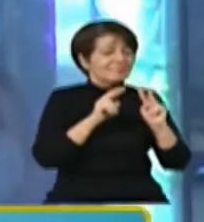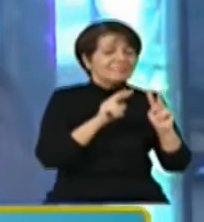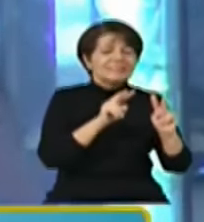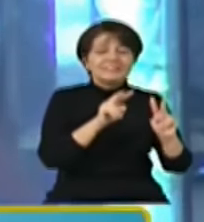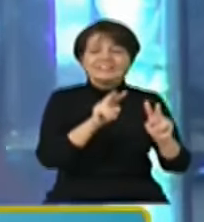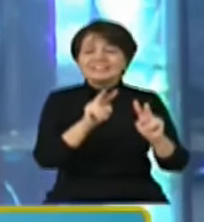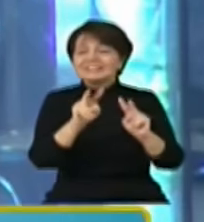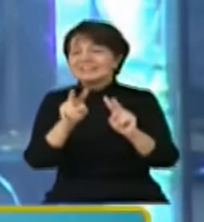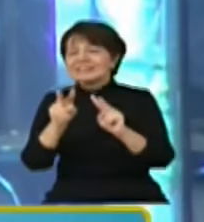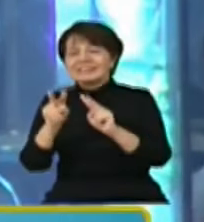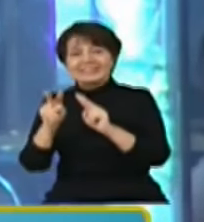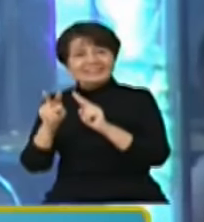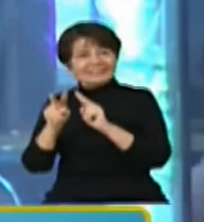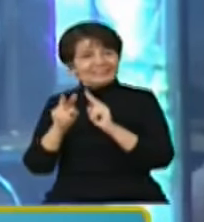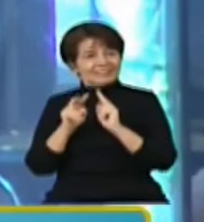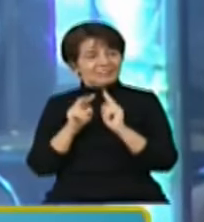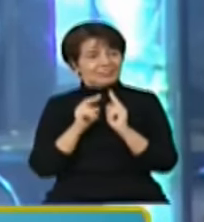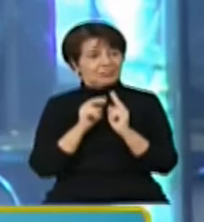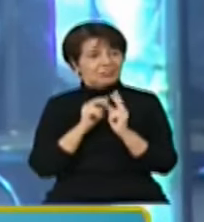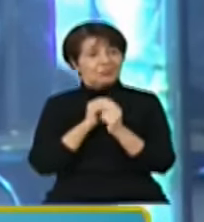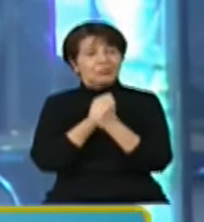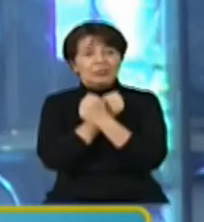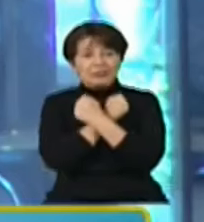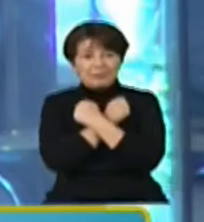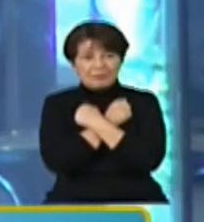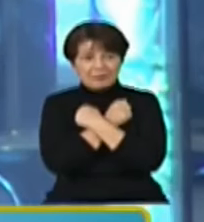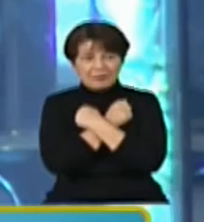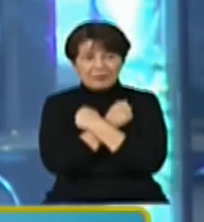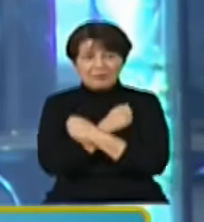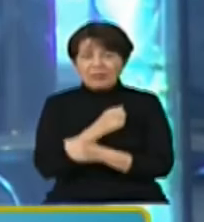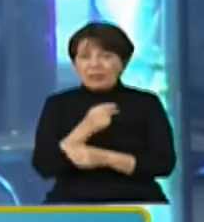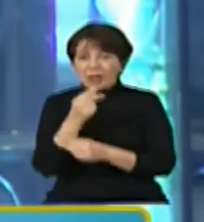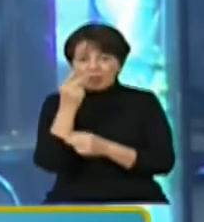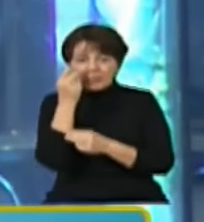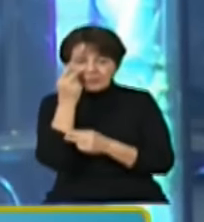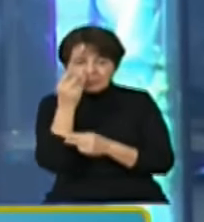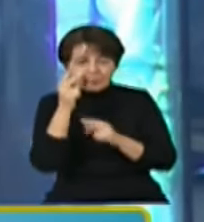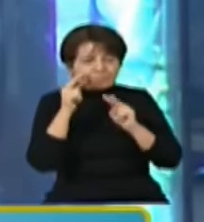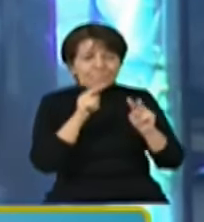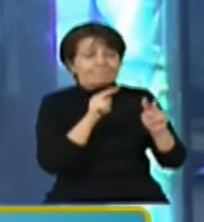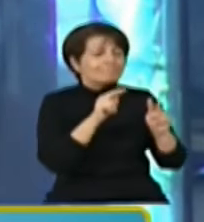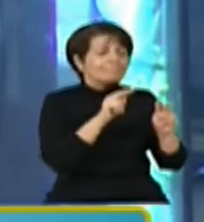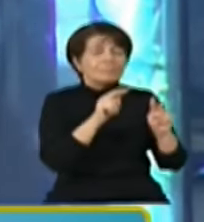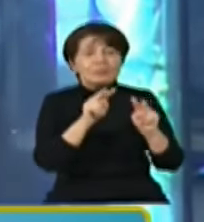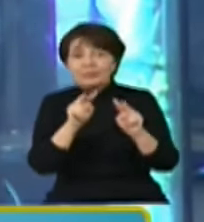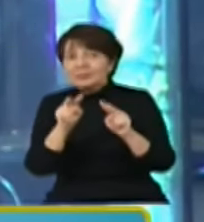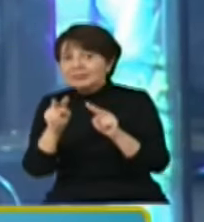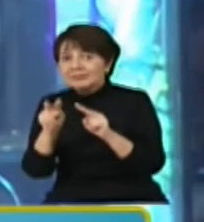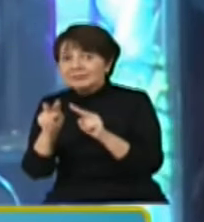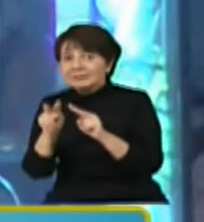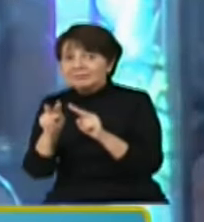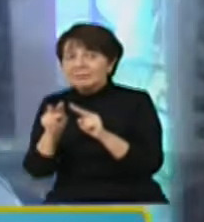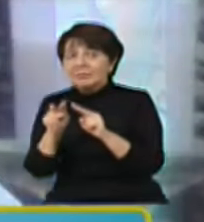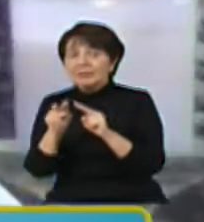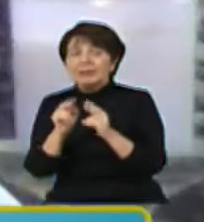Ahí radica su grandeza, en esos ojos atentos a los demás, que no